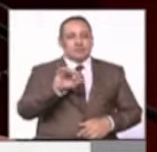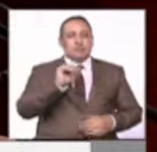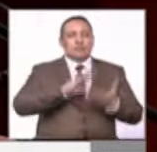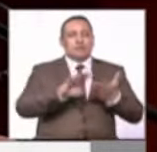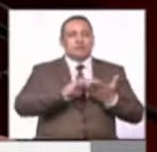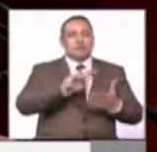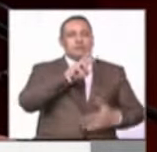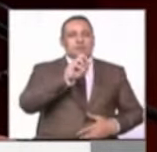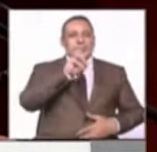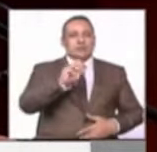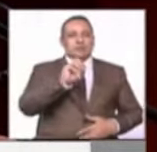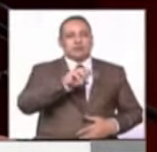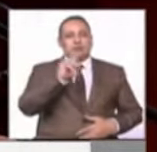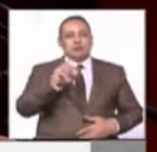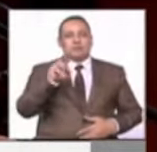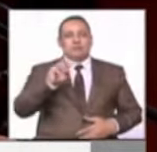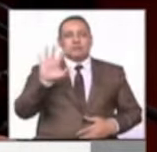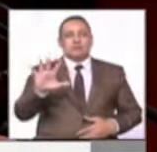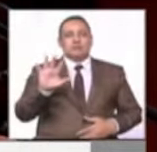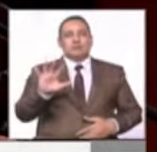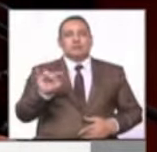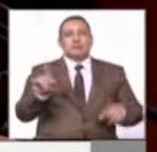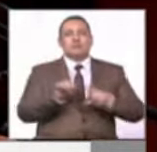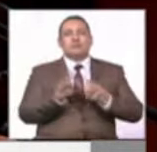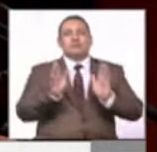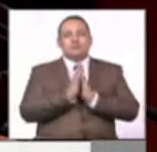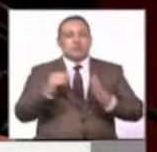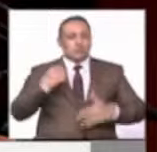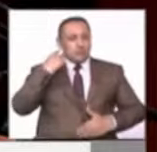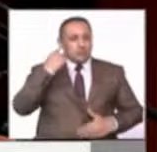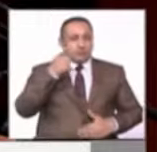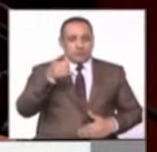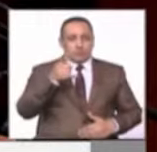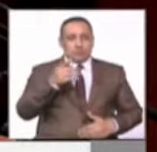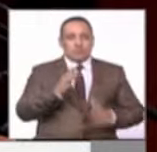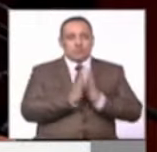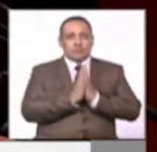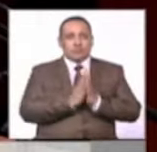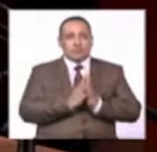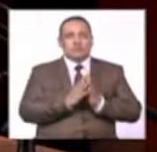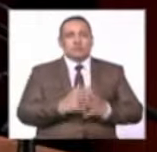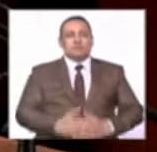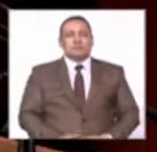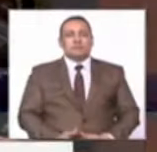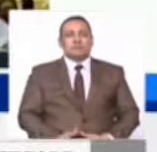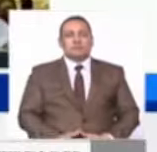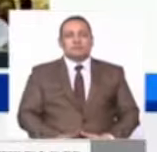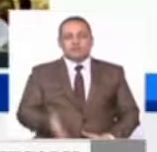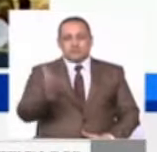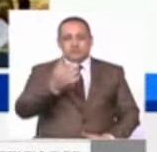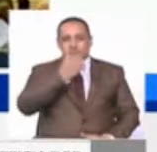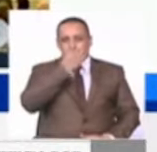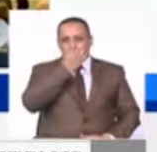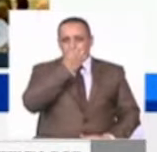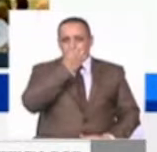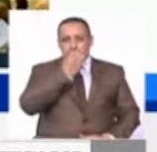20 20 la señora Lu Si me permite un audio por favor autorizado